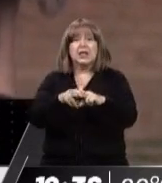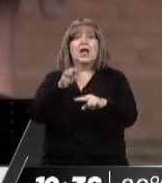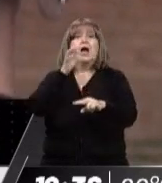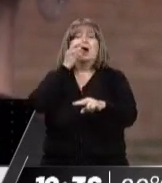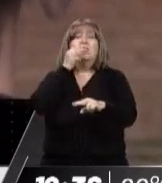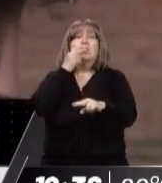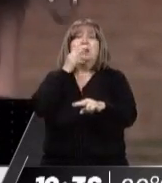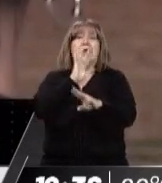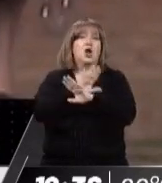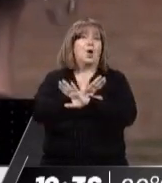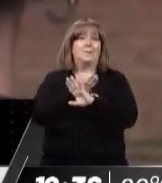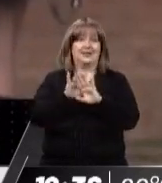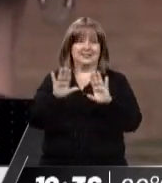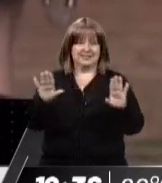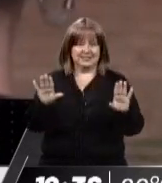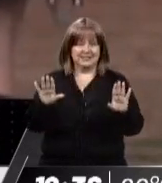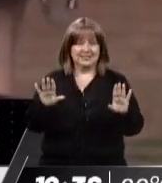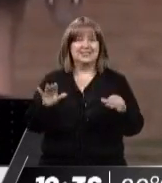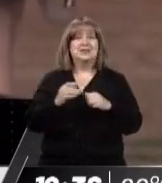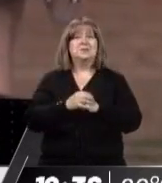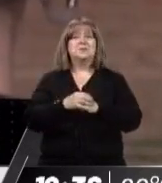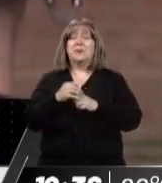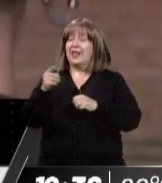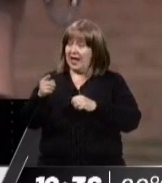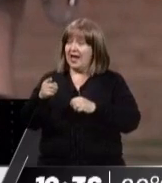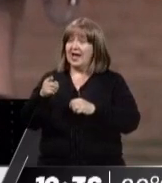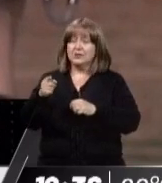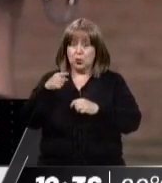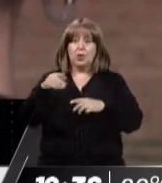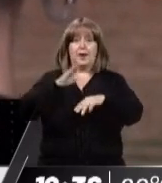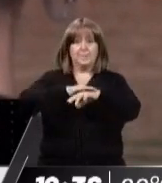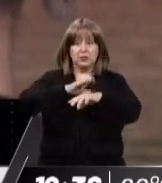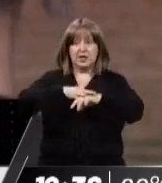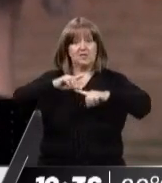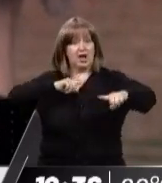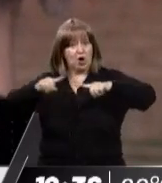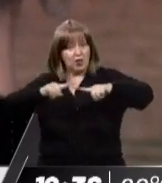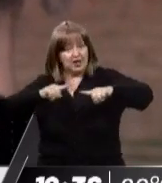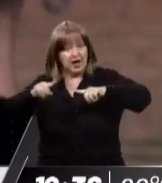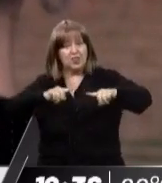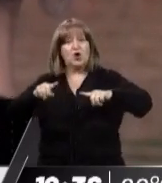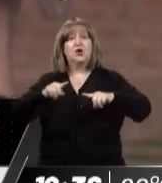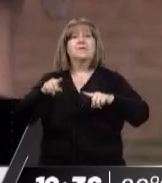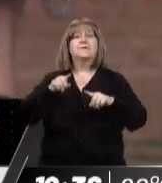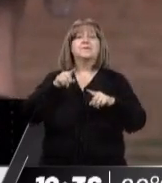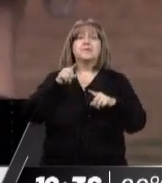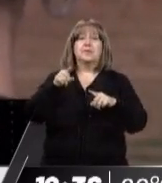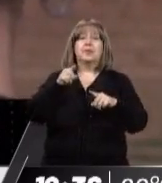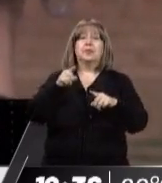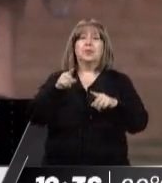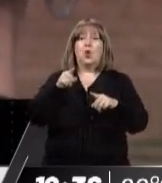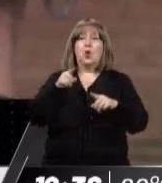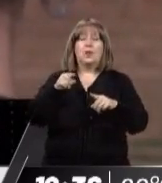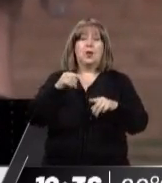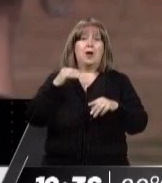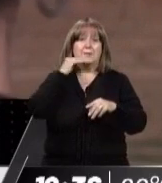decís, por nuestro trabajo, porque ustedes son coordinadores y además que están en este trabajo de recuperarse también y de permanecer